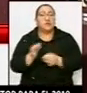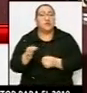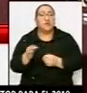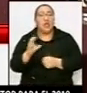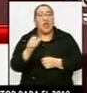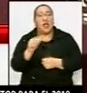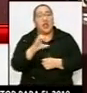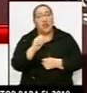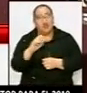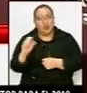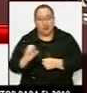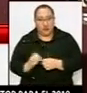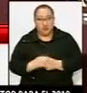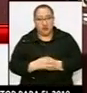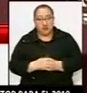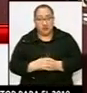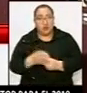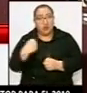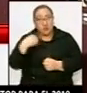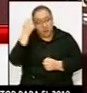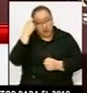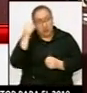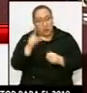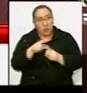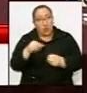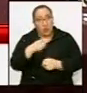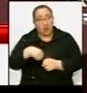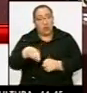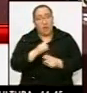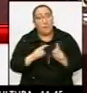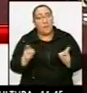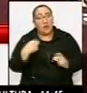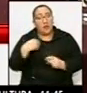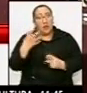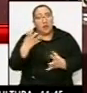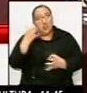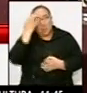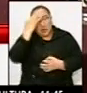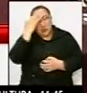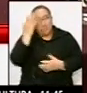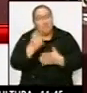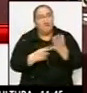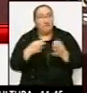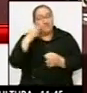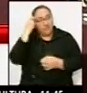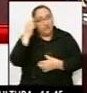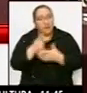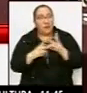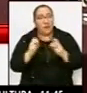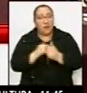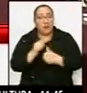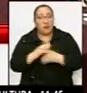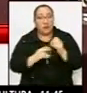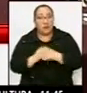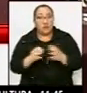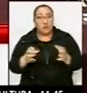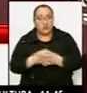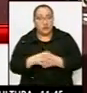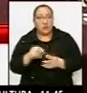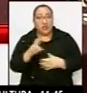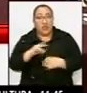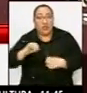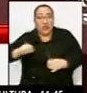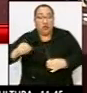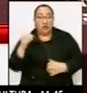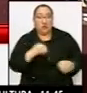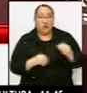la costa. Consideramos su geografía, sin embargo quisiera saber qué políticas en materia de infraestructura de riego se